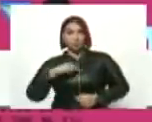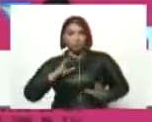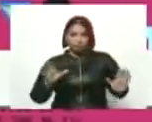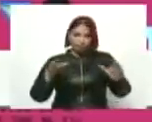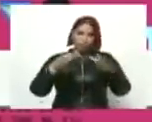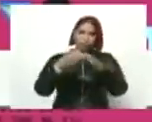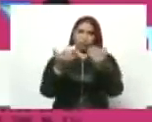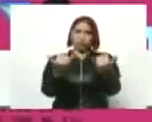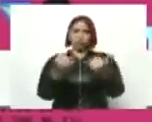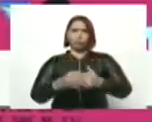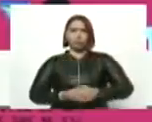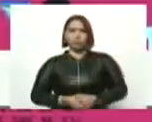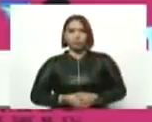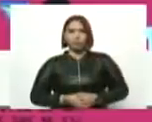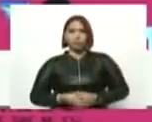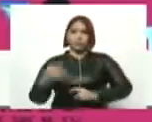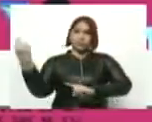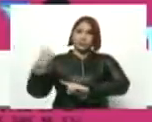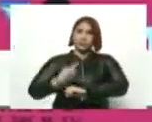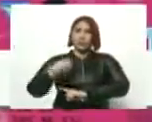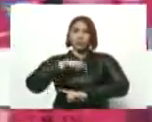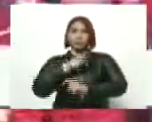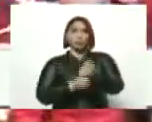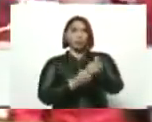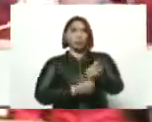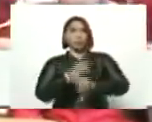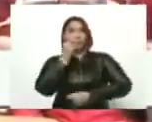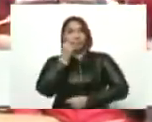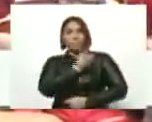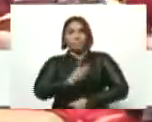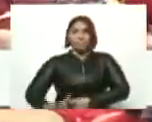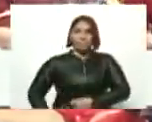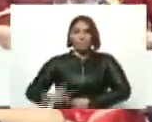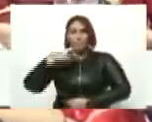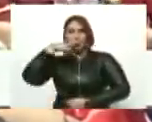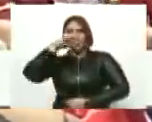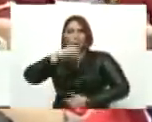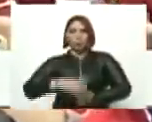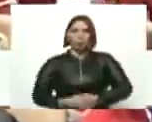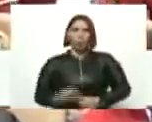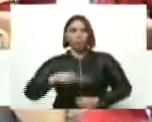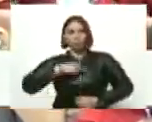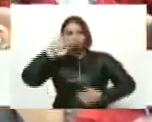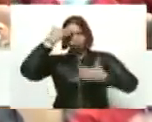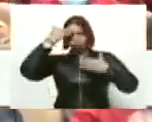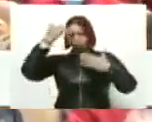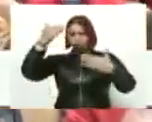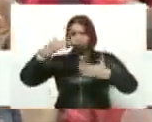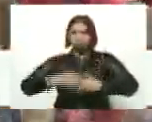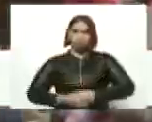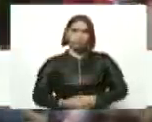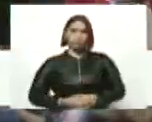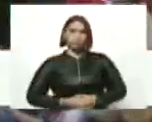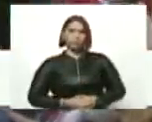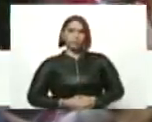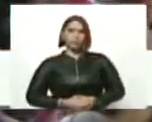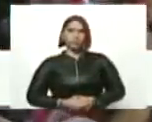aquí por instrucciones de nuestro hermano presidente Nicolás Maduro, a quien enviamos un saludo solidario desde aquí,